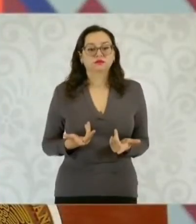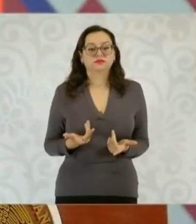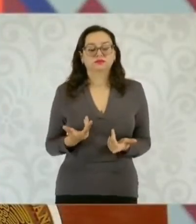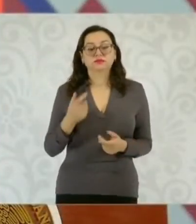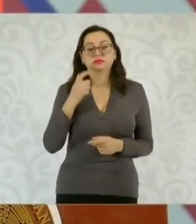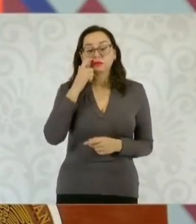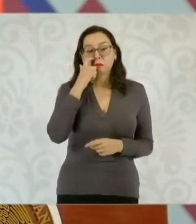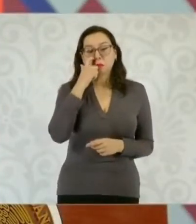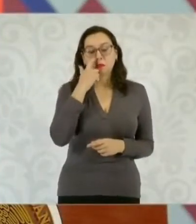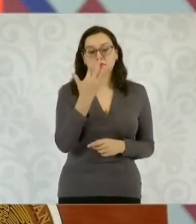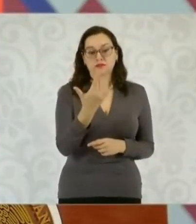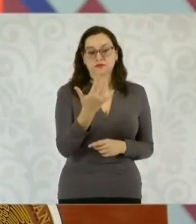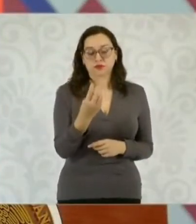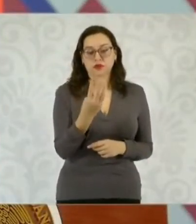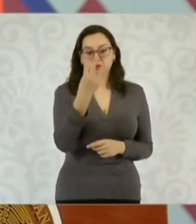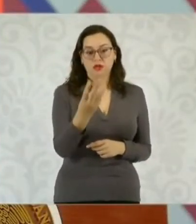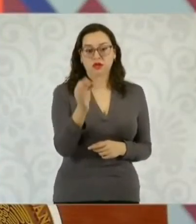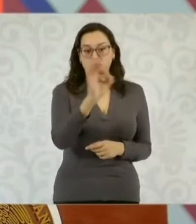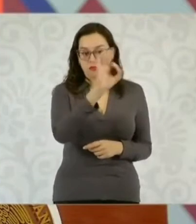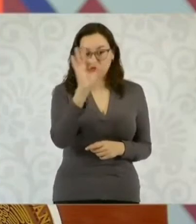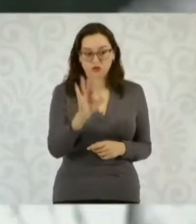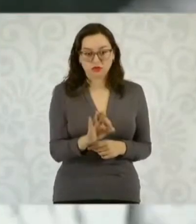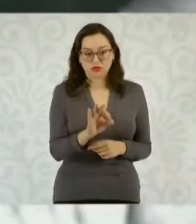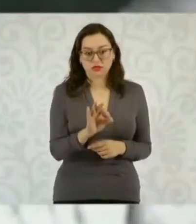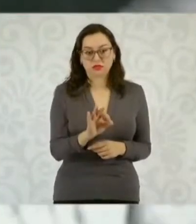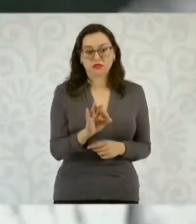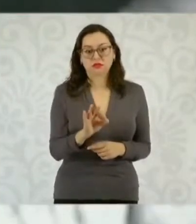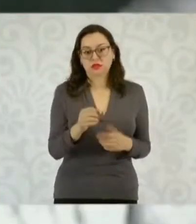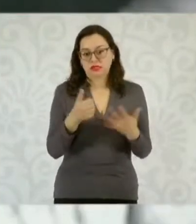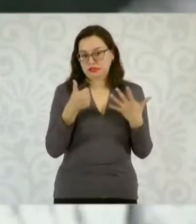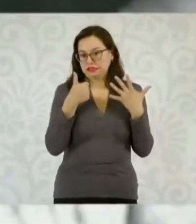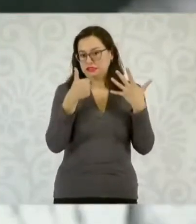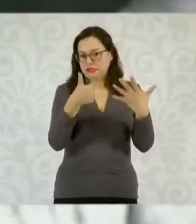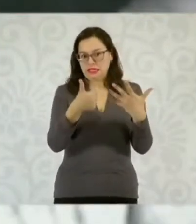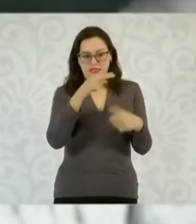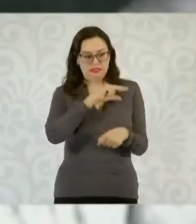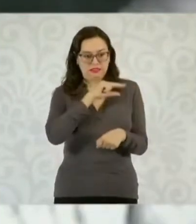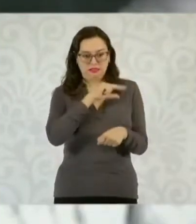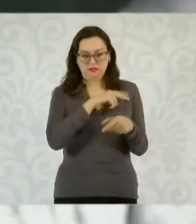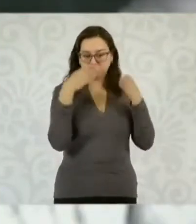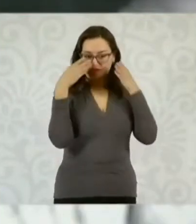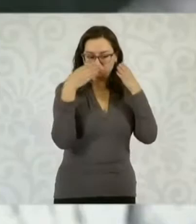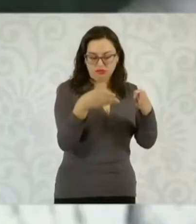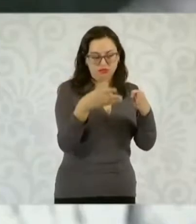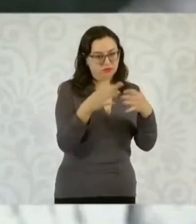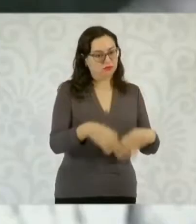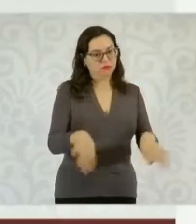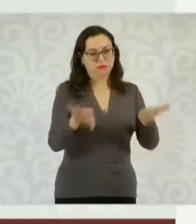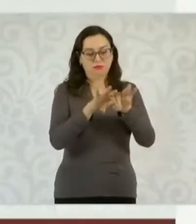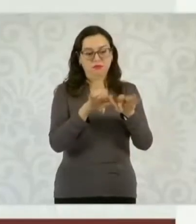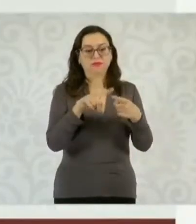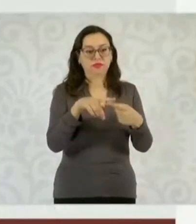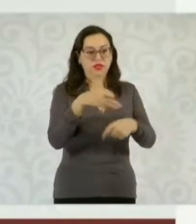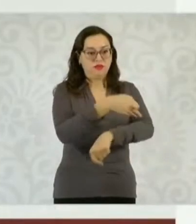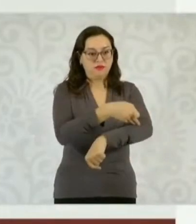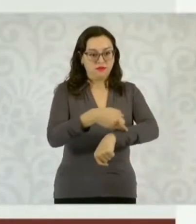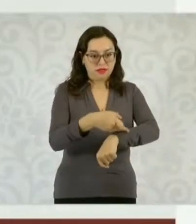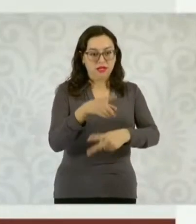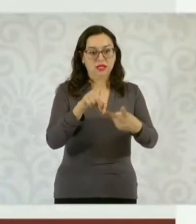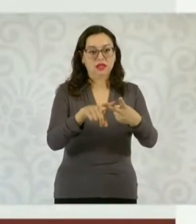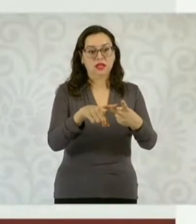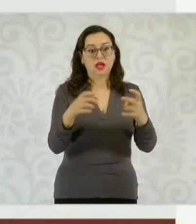plazas. El 53% se concentra en 6 especialidades que conocemos como troncales: medicina